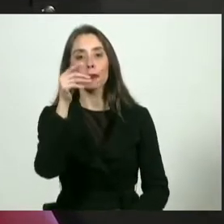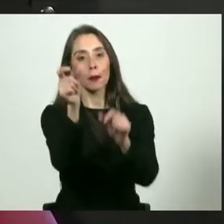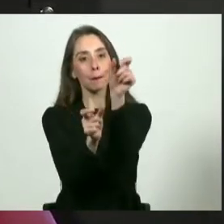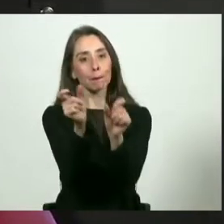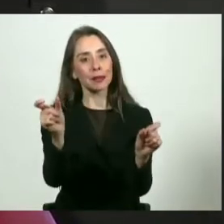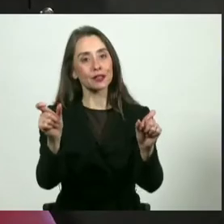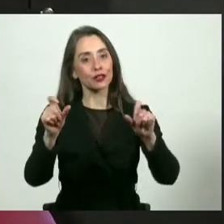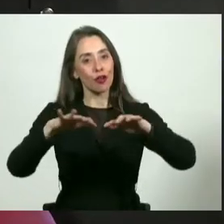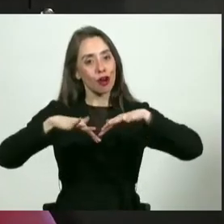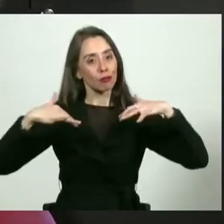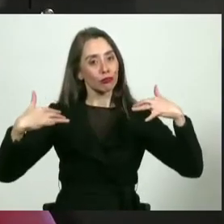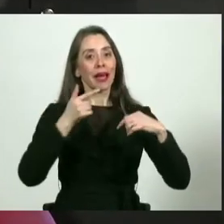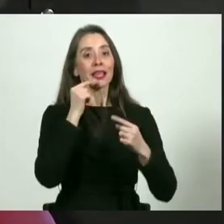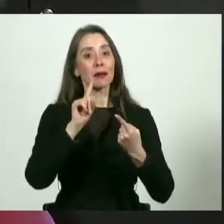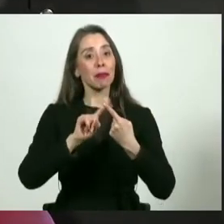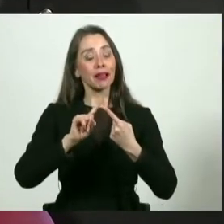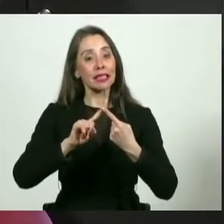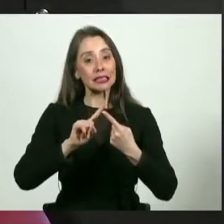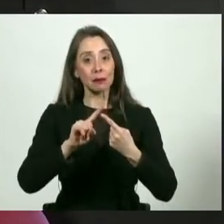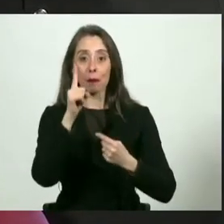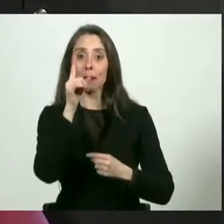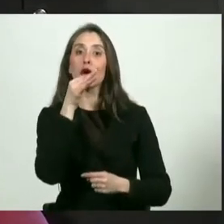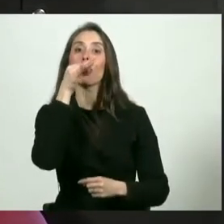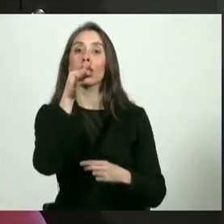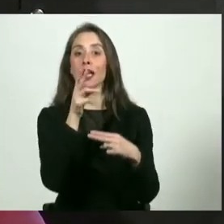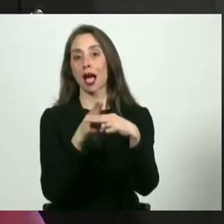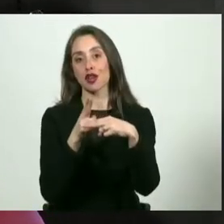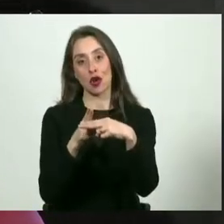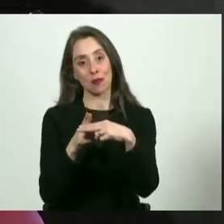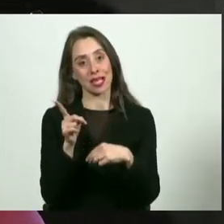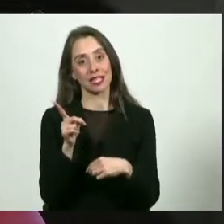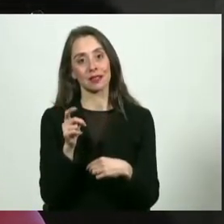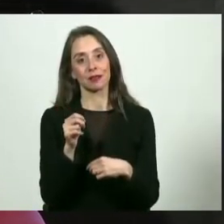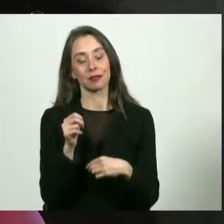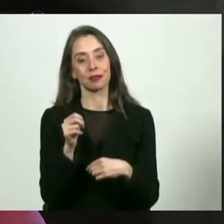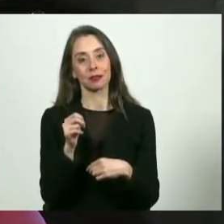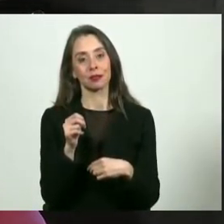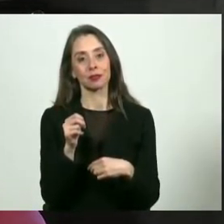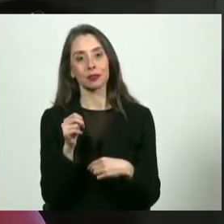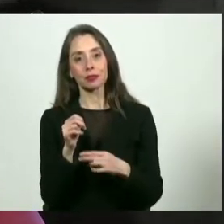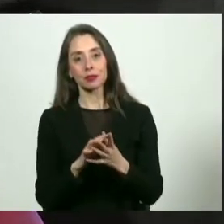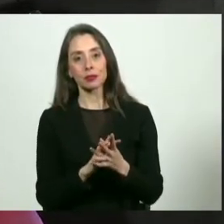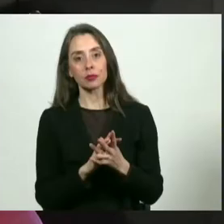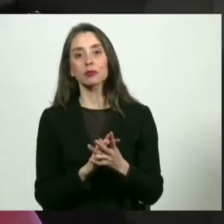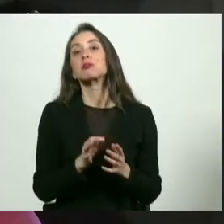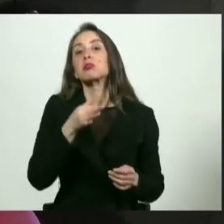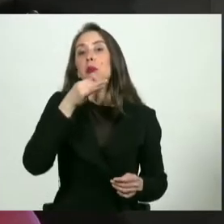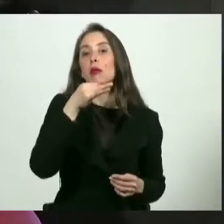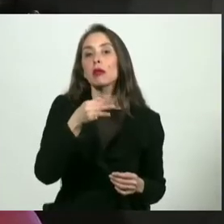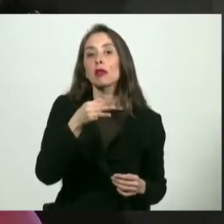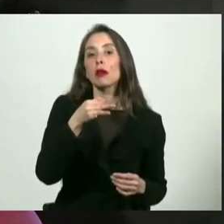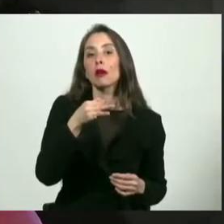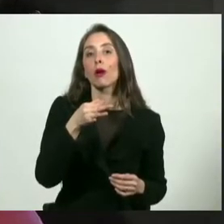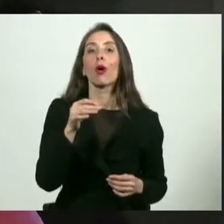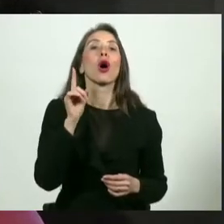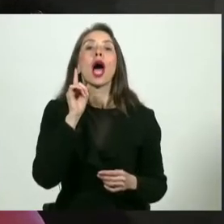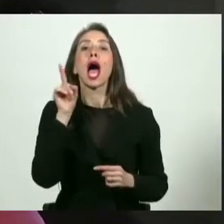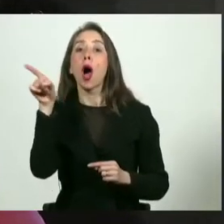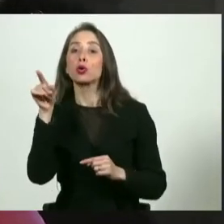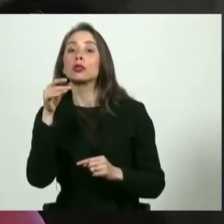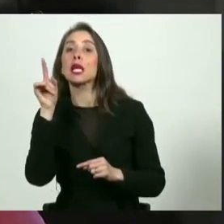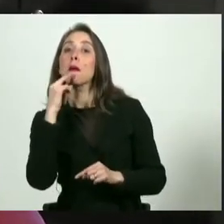círculo de la pobreza no se elimina, porque cuando a uno le llega una persona con discapacidad como miembro de la familia,